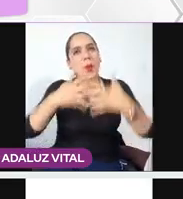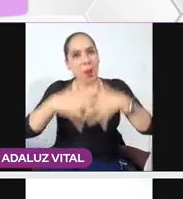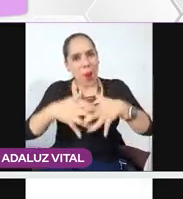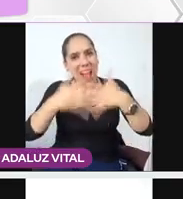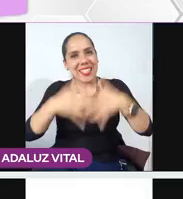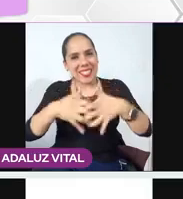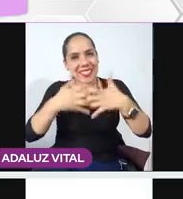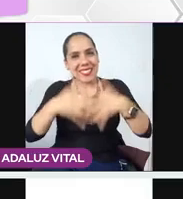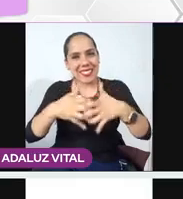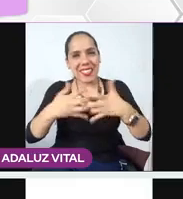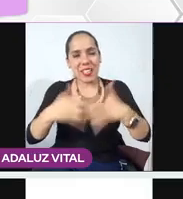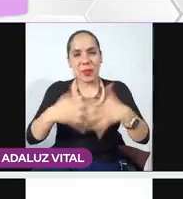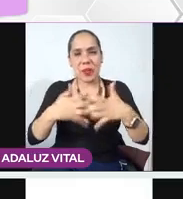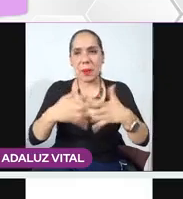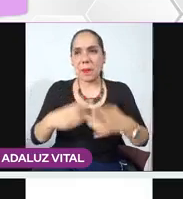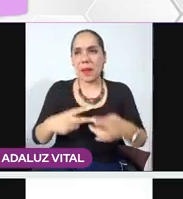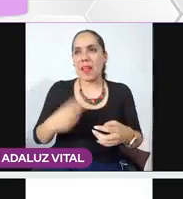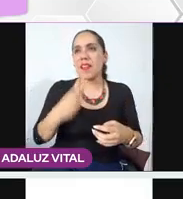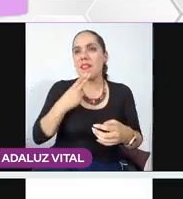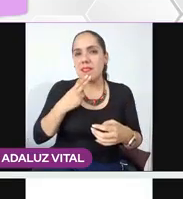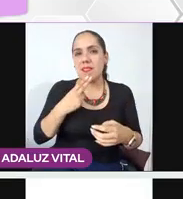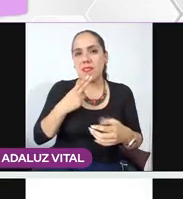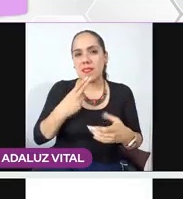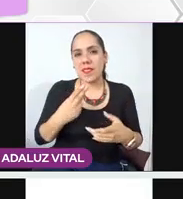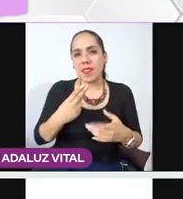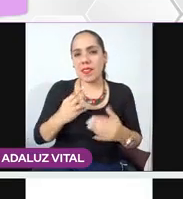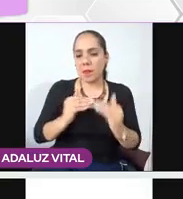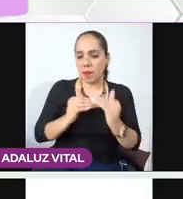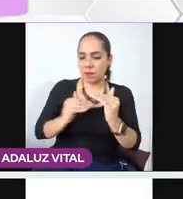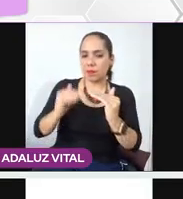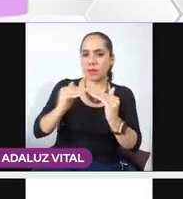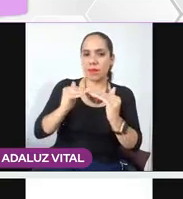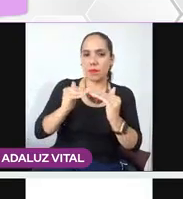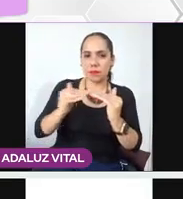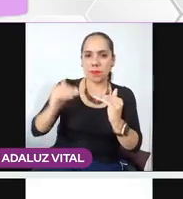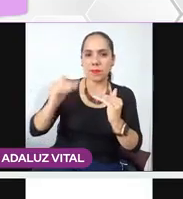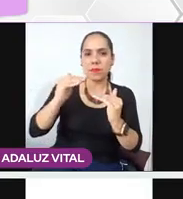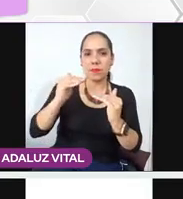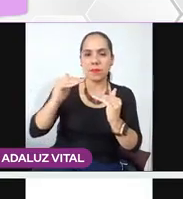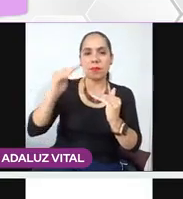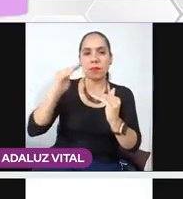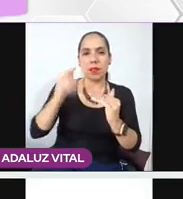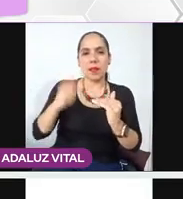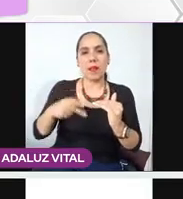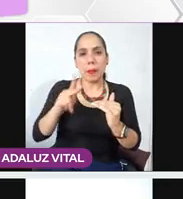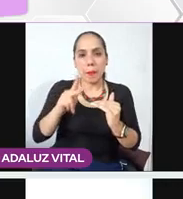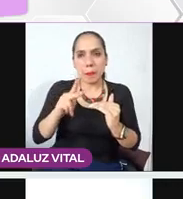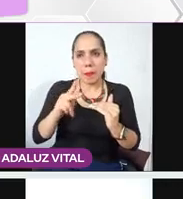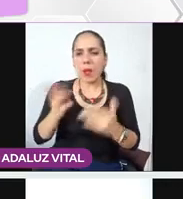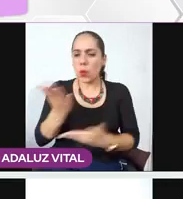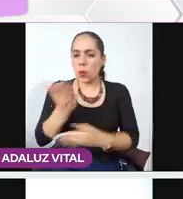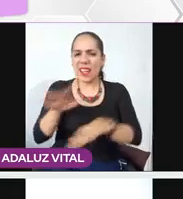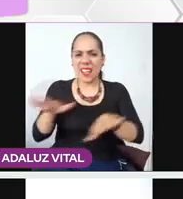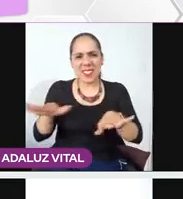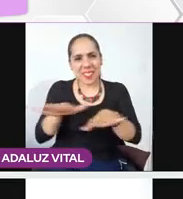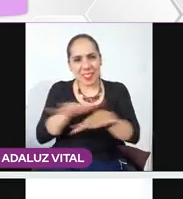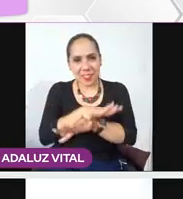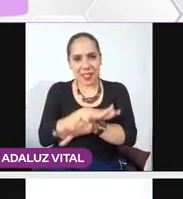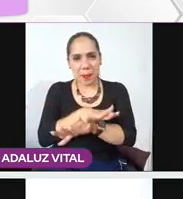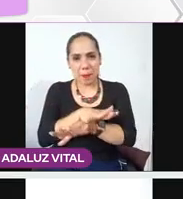y que por una situación sucede, ¿no? Y que hay ese ajuste para acomodarse.